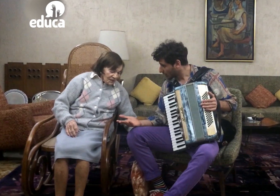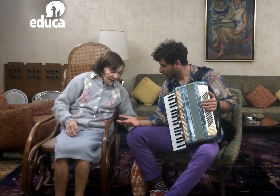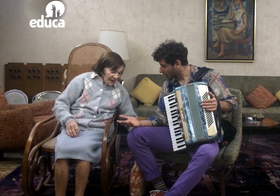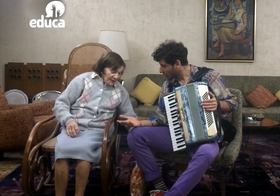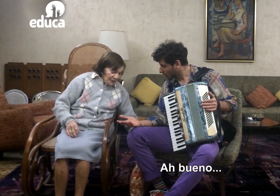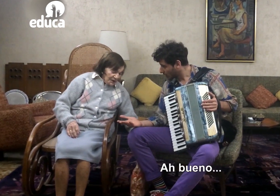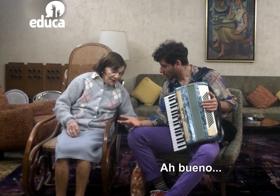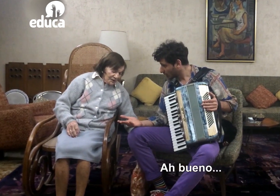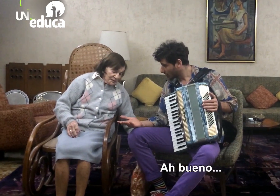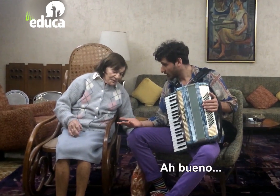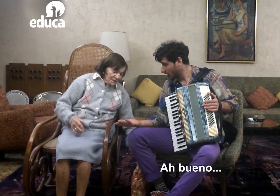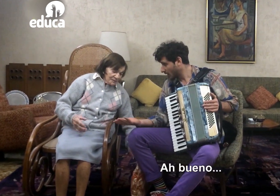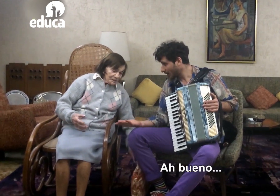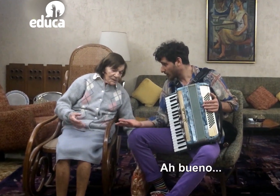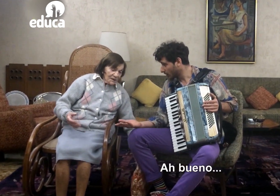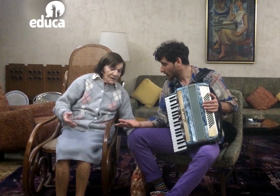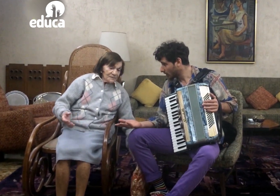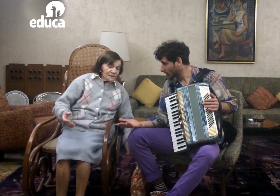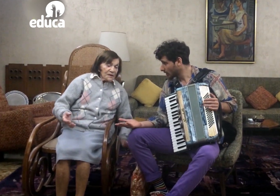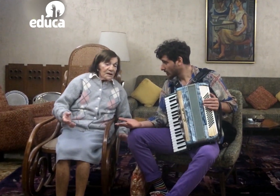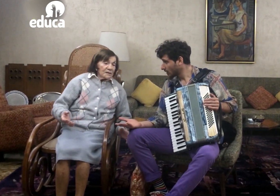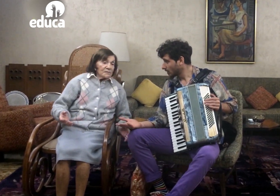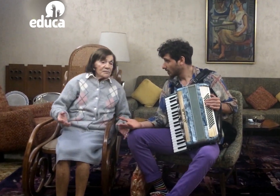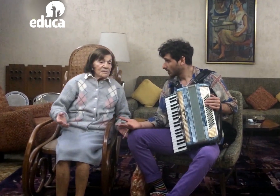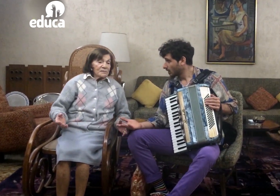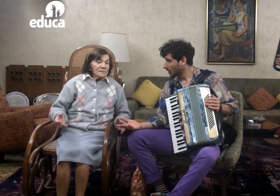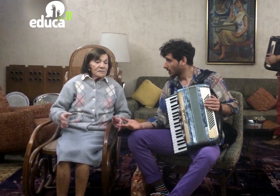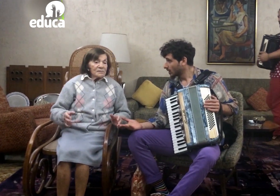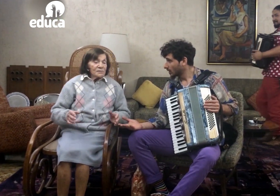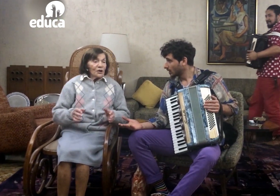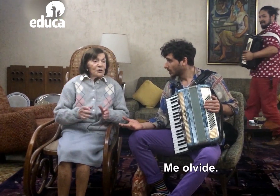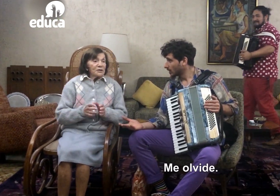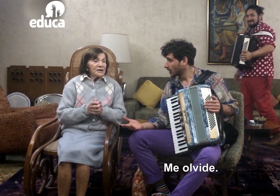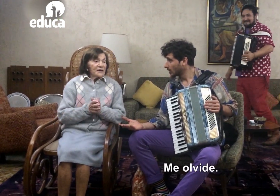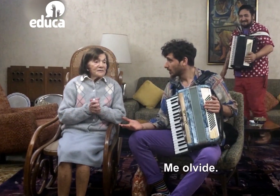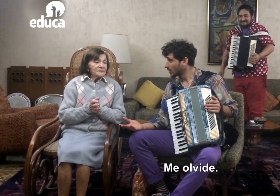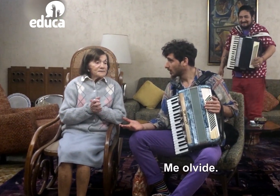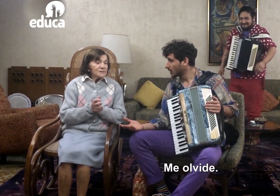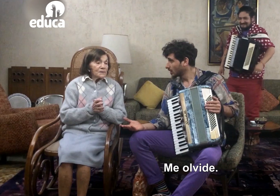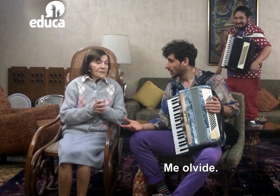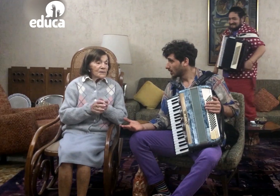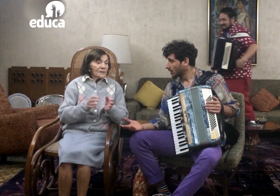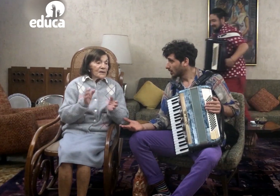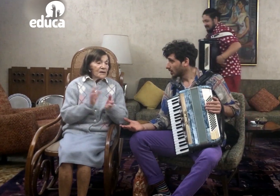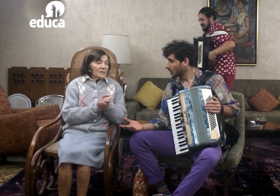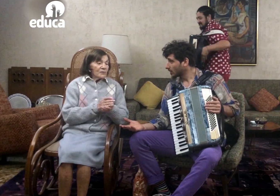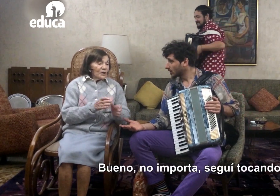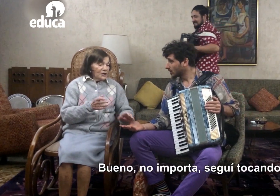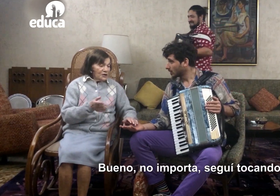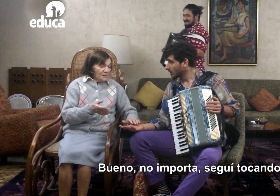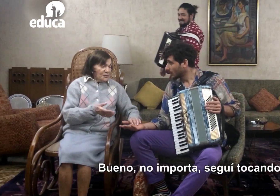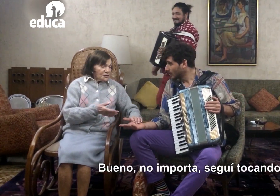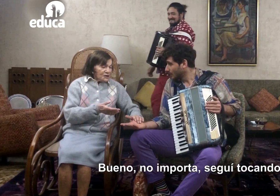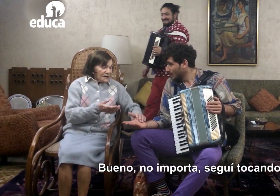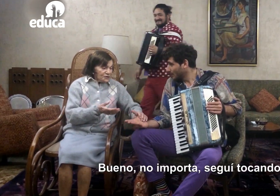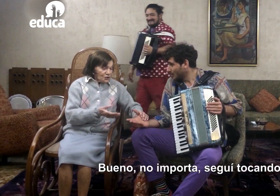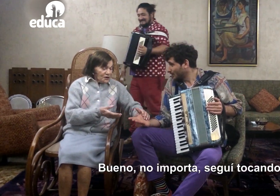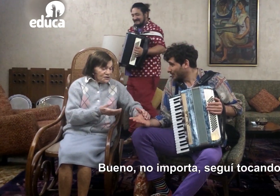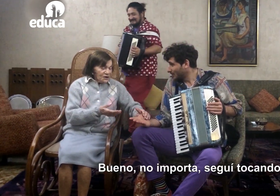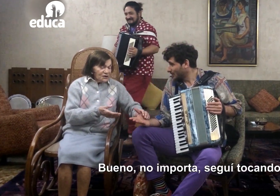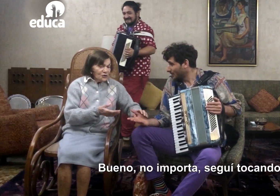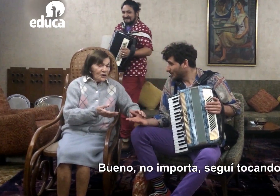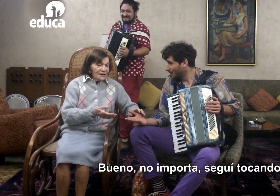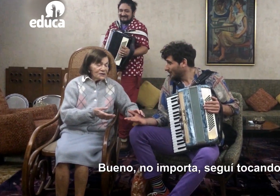living. Bueno. ¿Y qué pasó? Me olvidé. Bueno, no